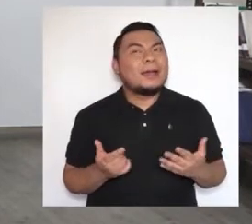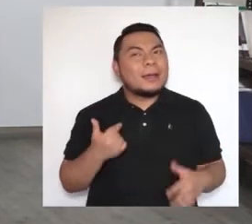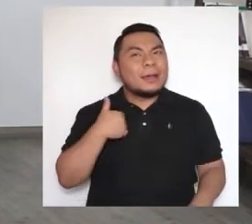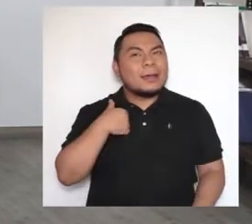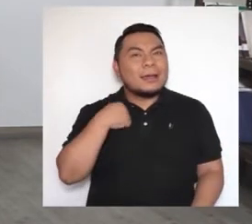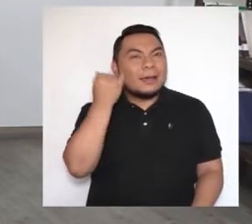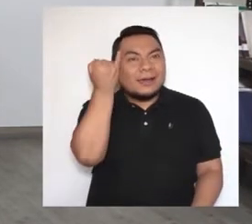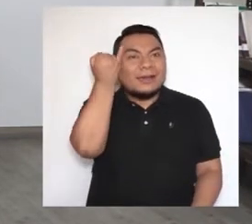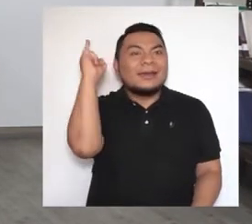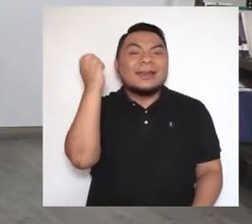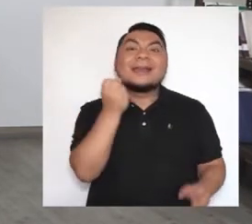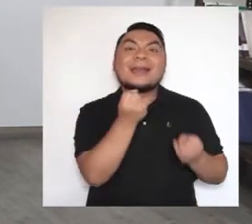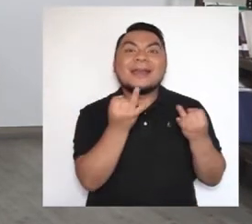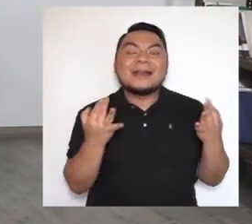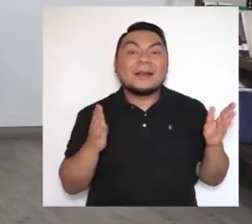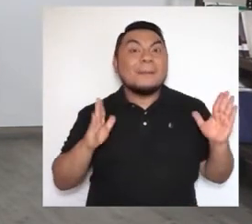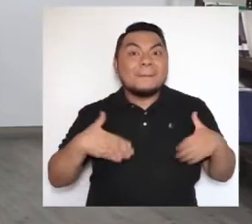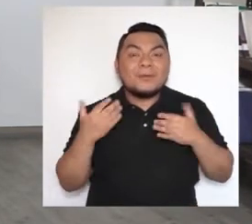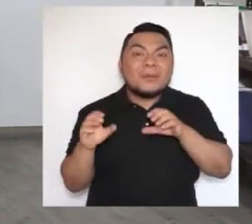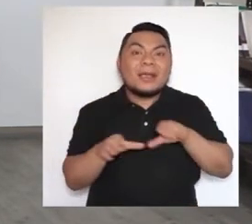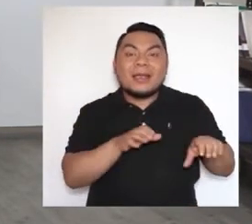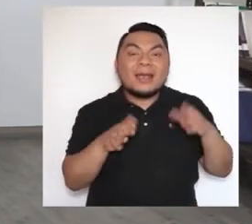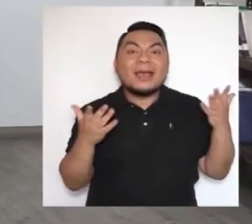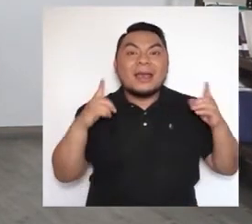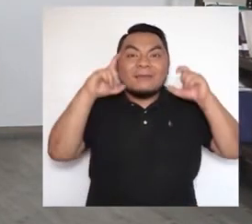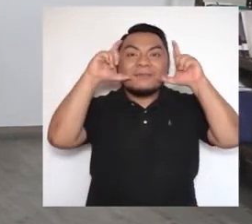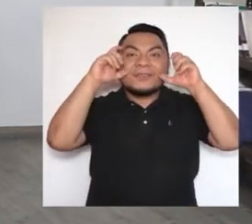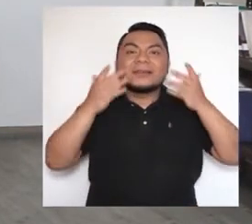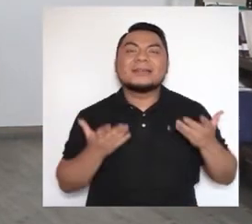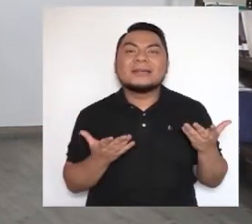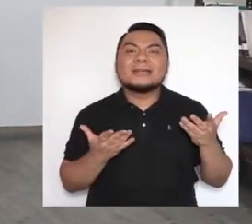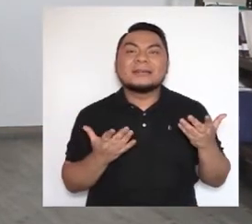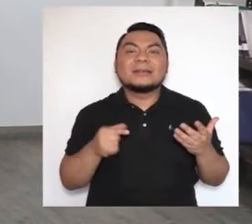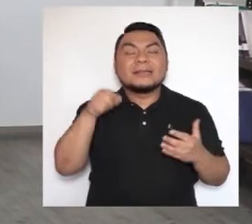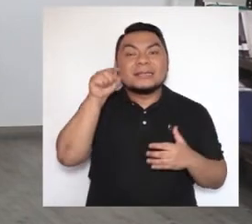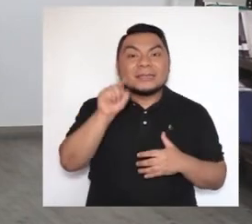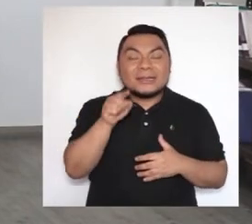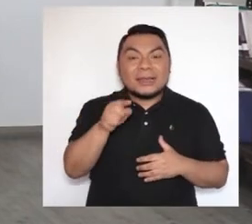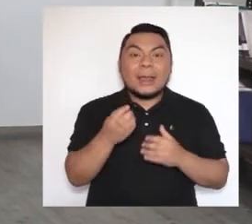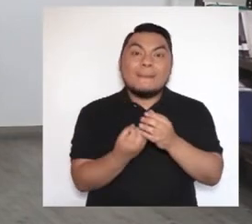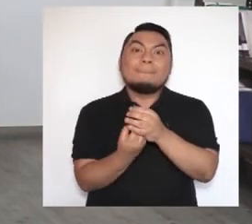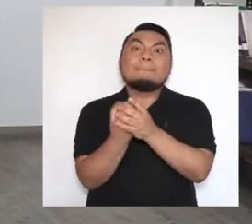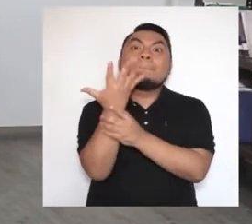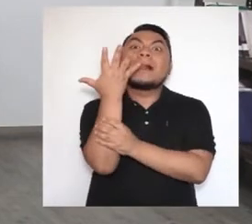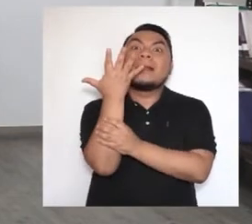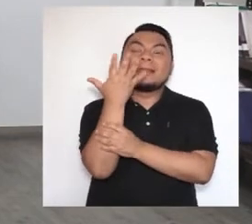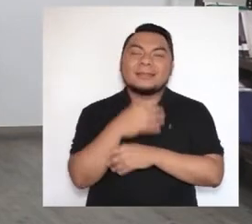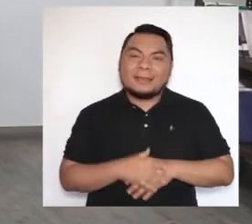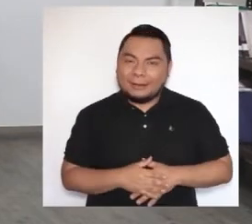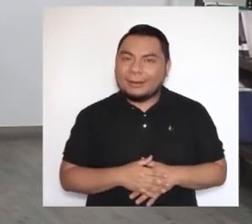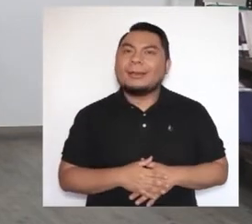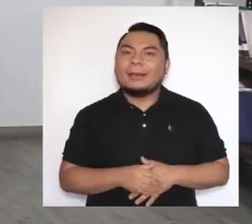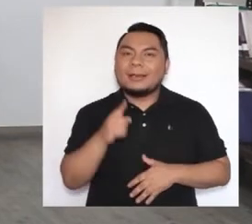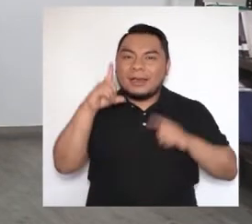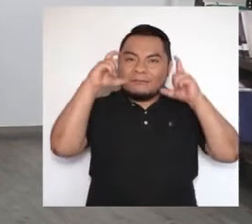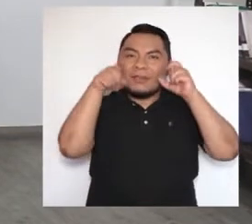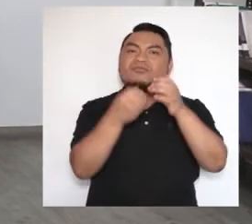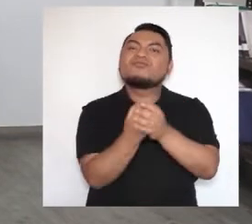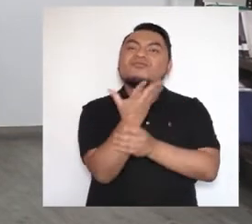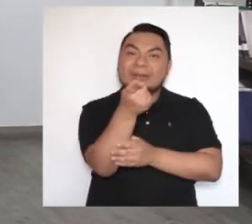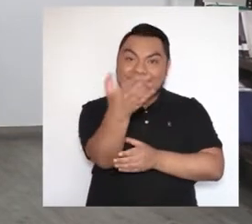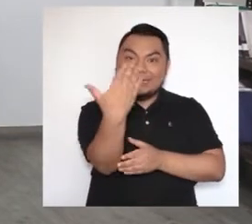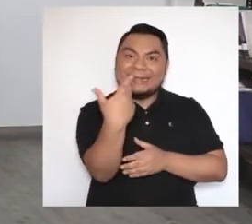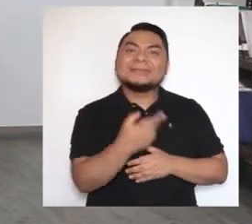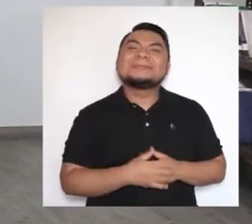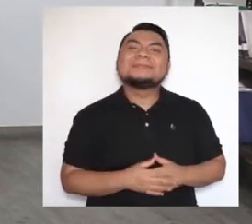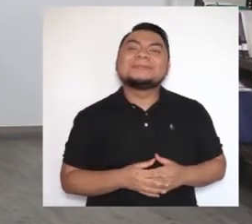Se me ocurrió algo. Podríamos hacer la foto de una planta. Una planta en su